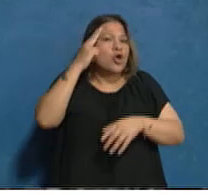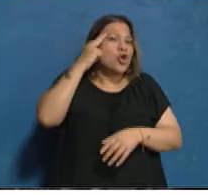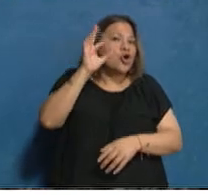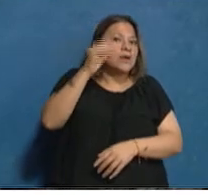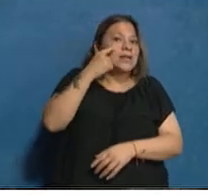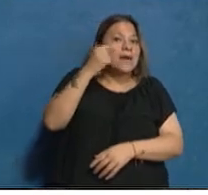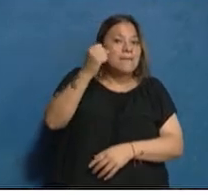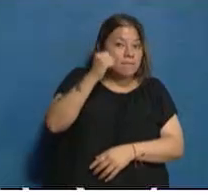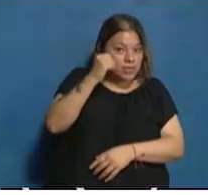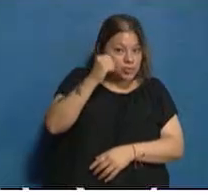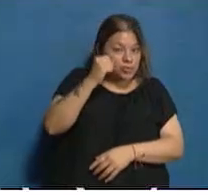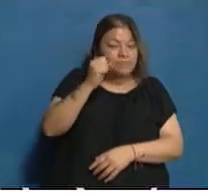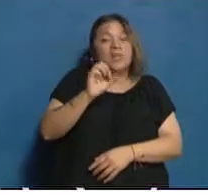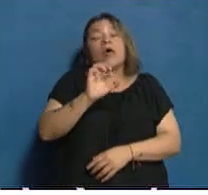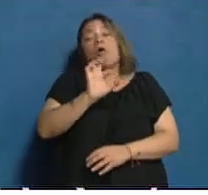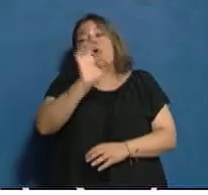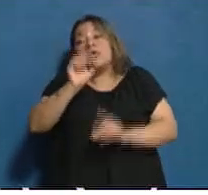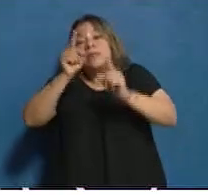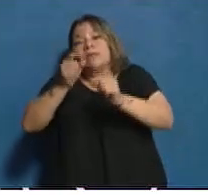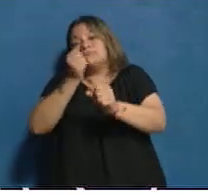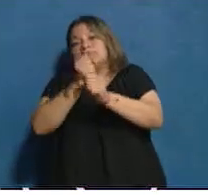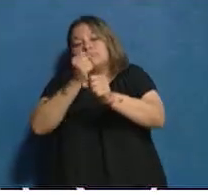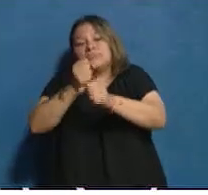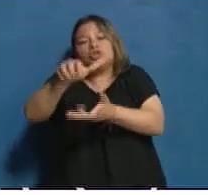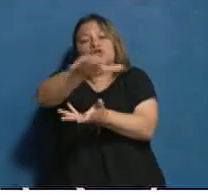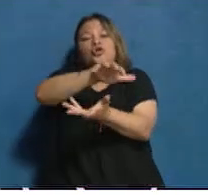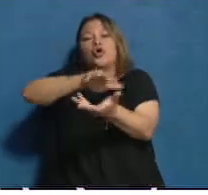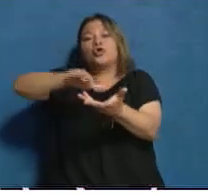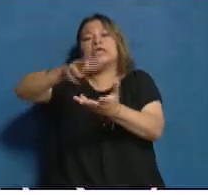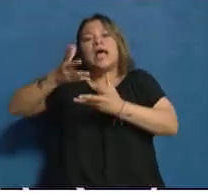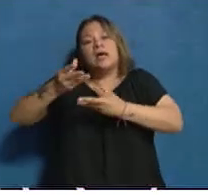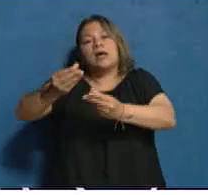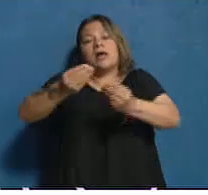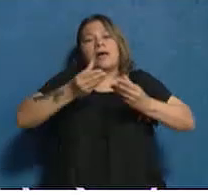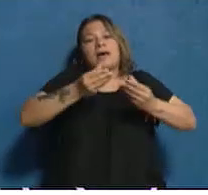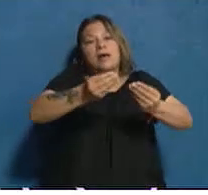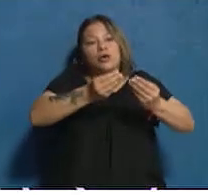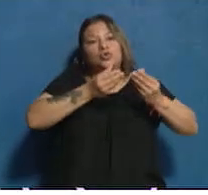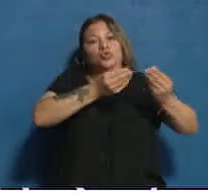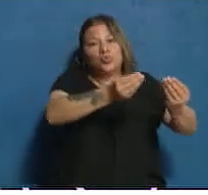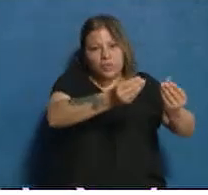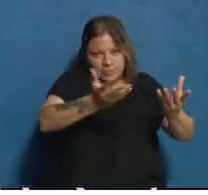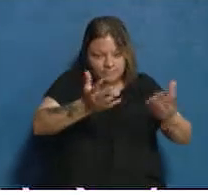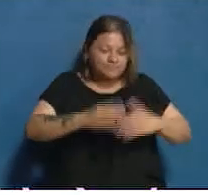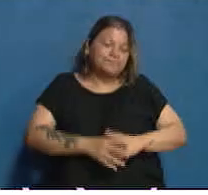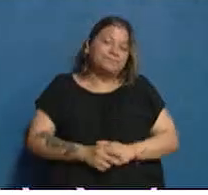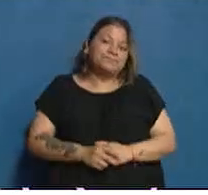90.000 pesos y la posibilidad de trabajo comunitario, lo cual ha incidido en la cantidad